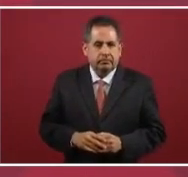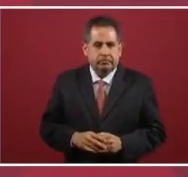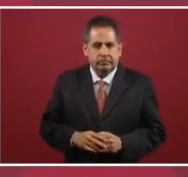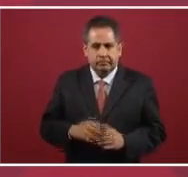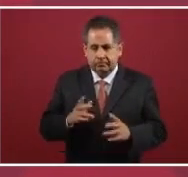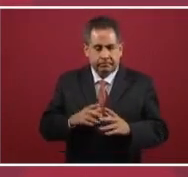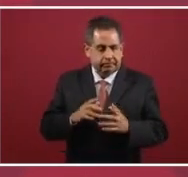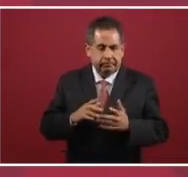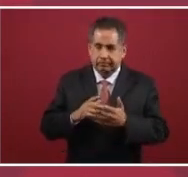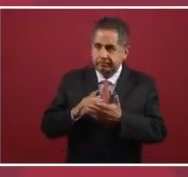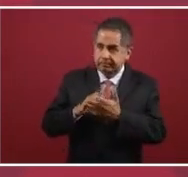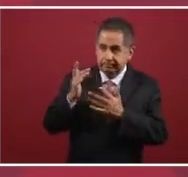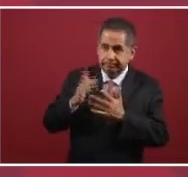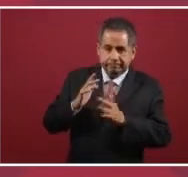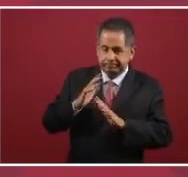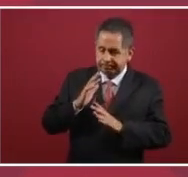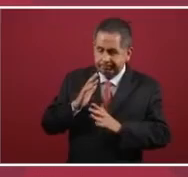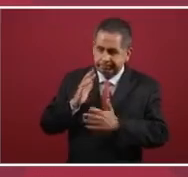gracias,